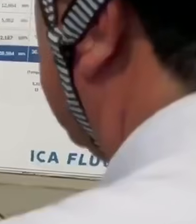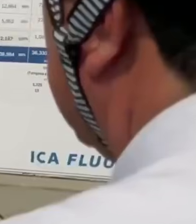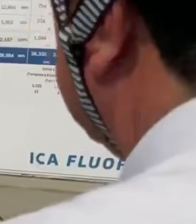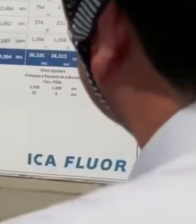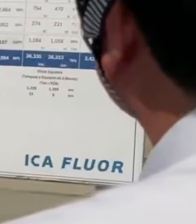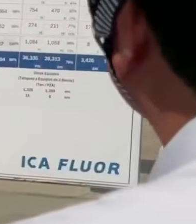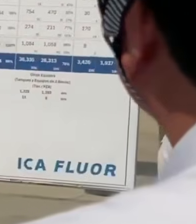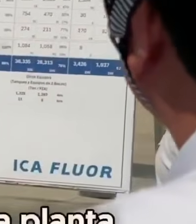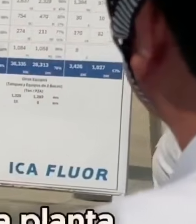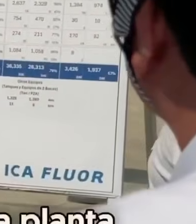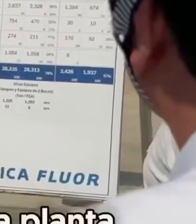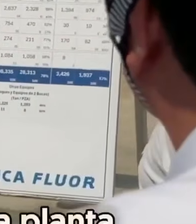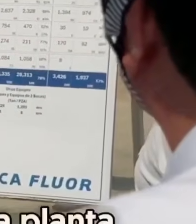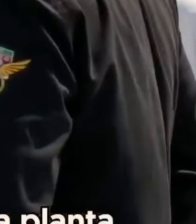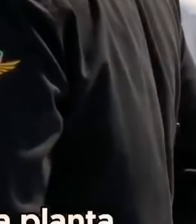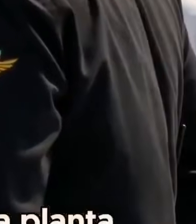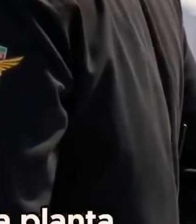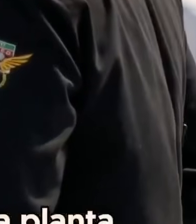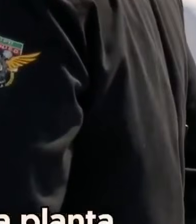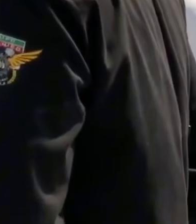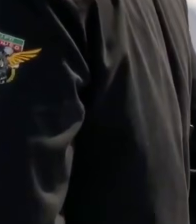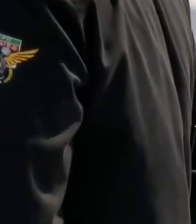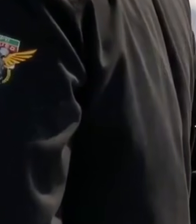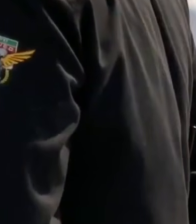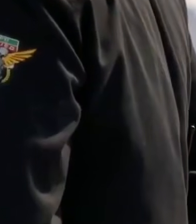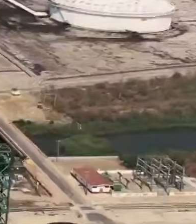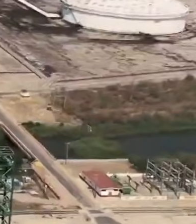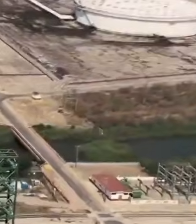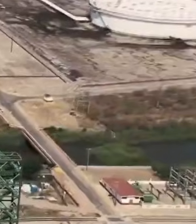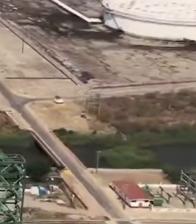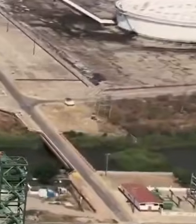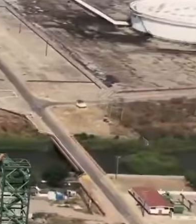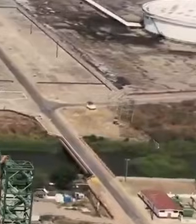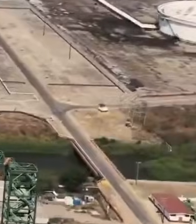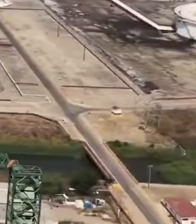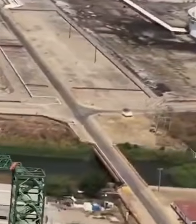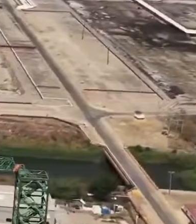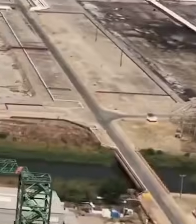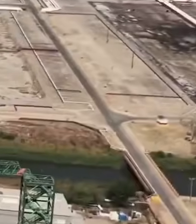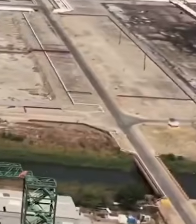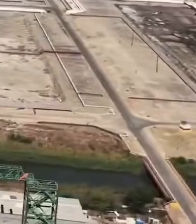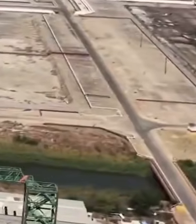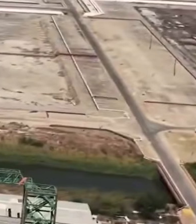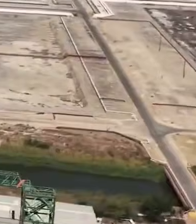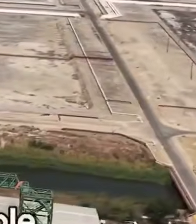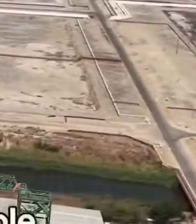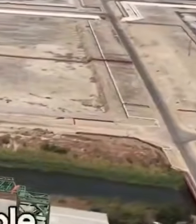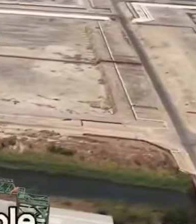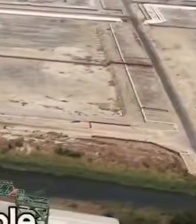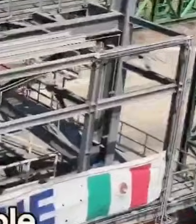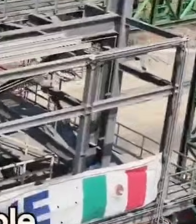la de Salina Cruz. Entonces, aquí se está construyendo una planta coquizadora, se llama. ¿Qué quiere decir eso? Que en vez de